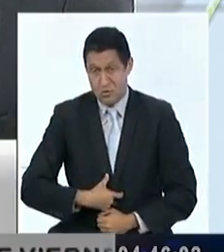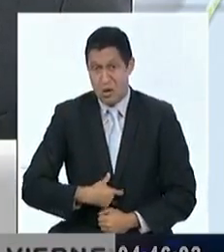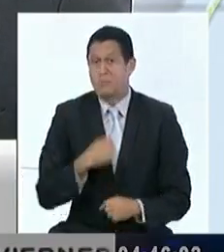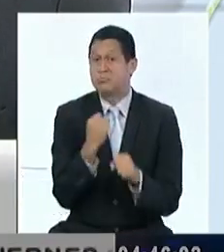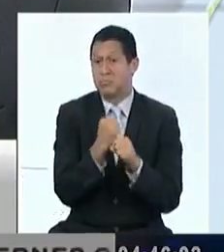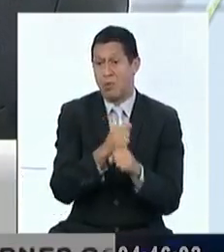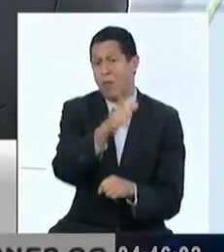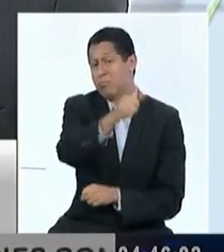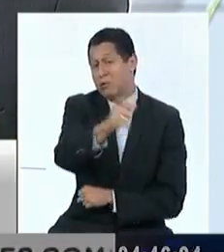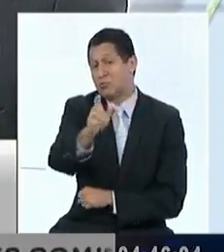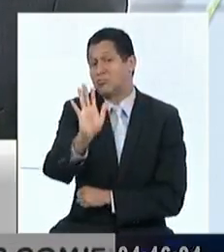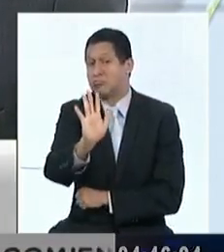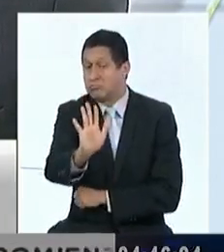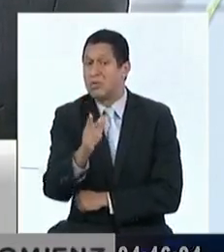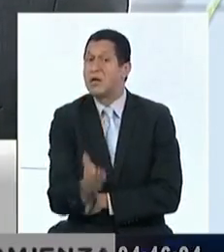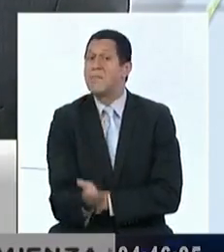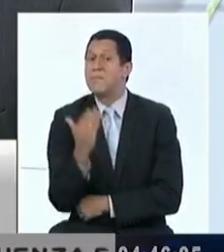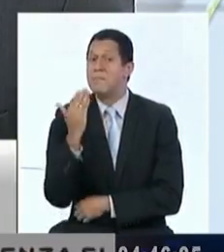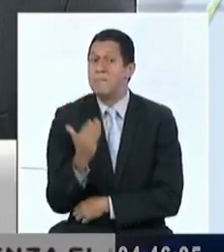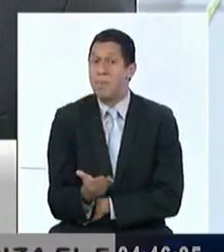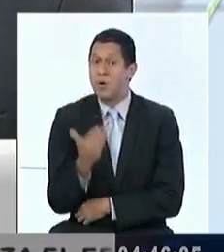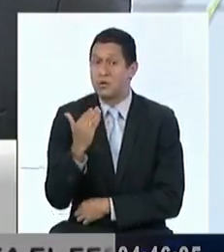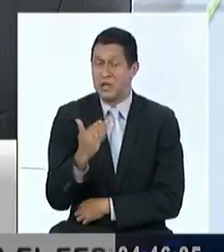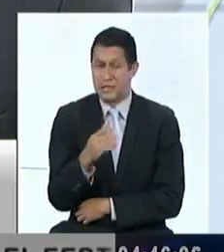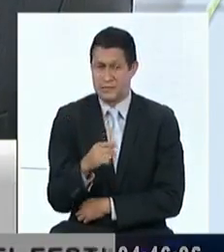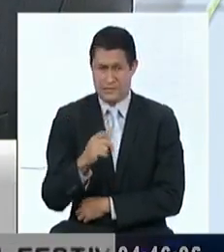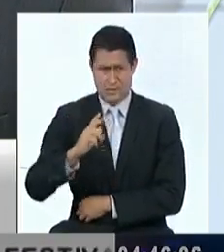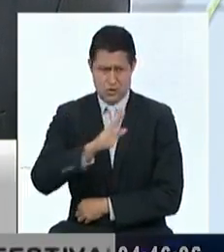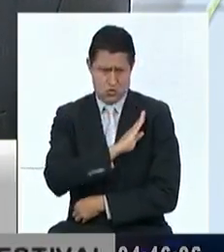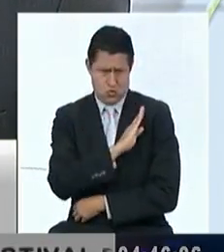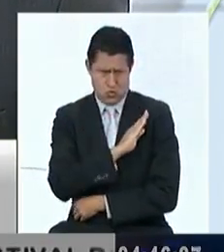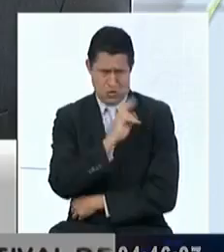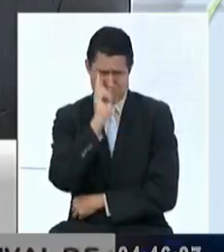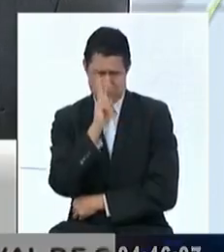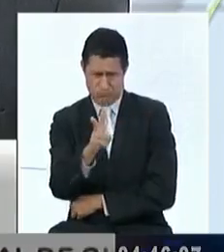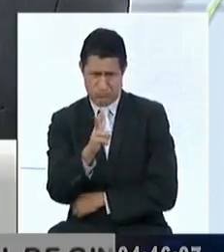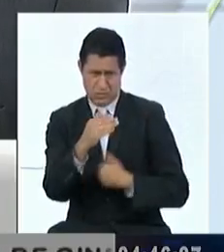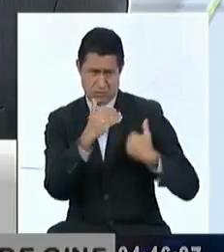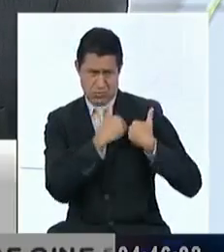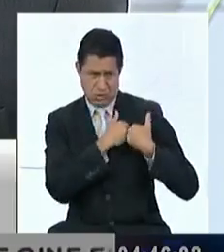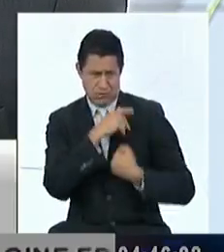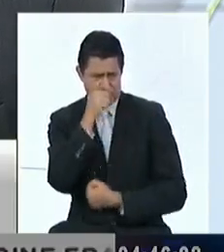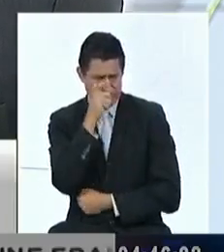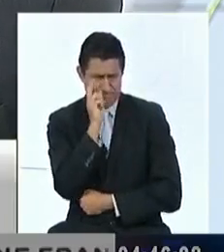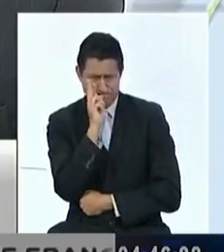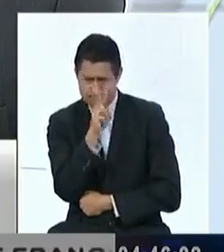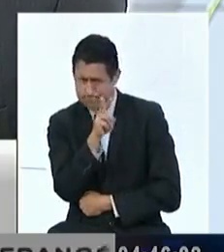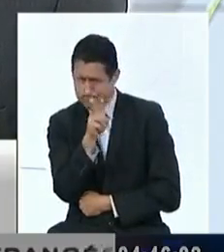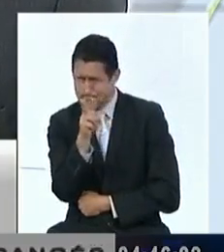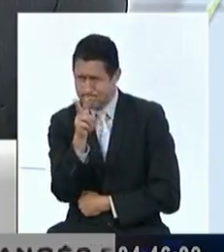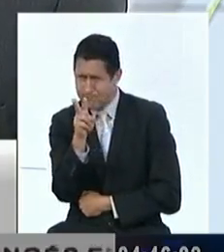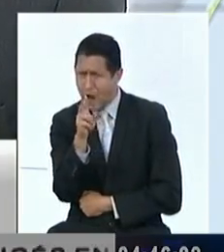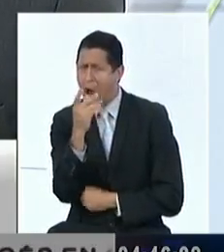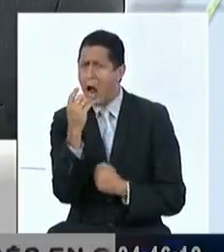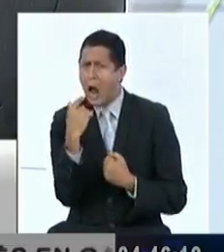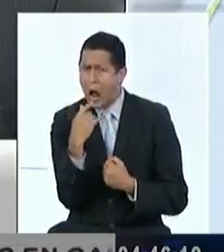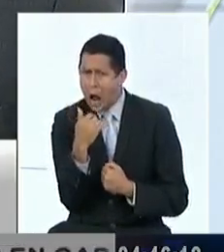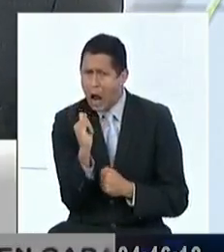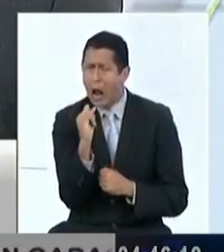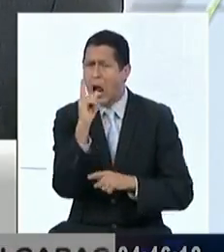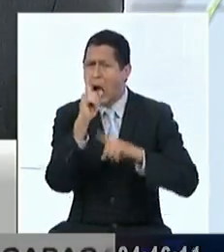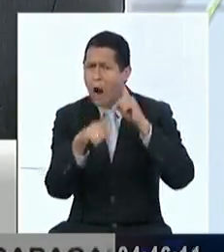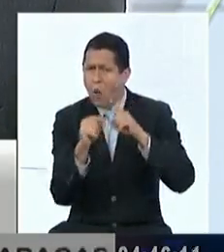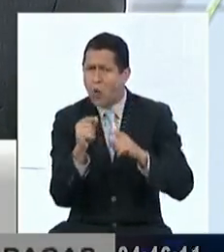trabajadores por eso es bien importante que el gerente o la persona que está a cargo del personal esté identifique cuáles son esos elementos